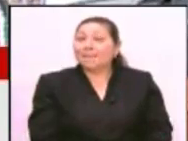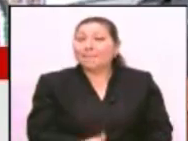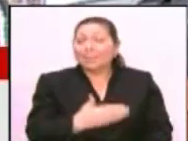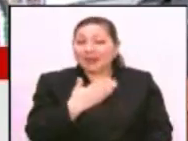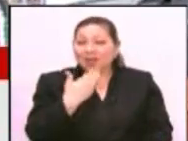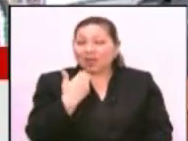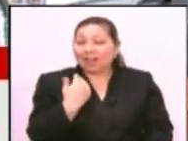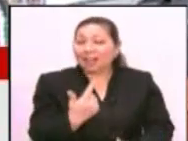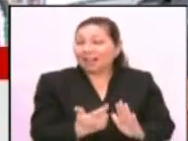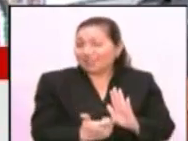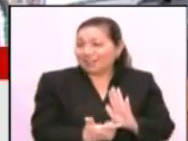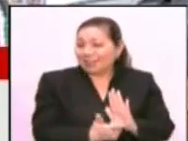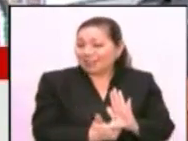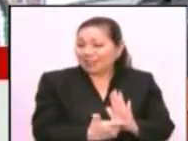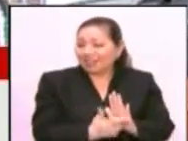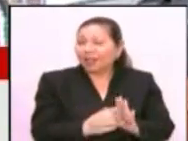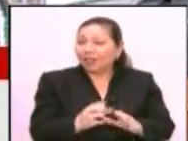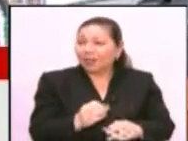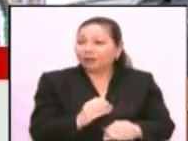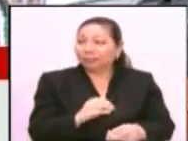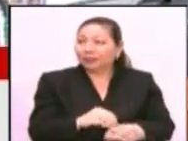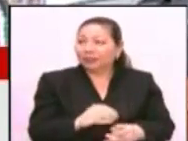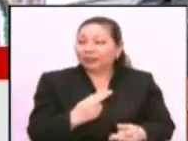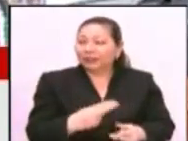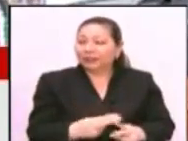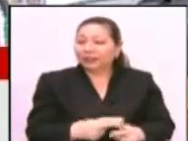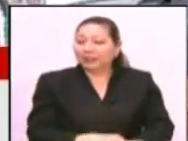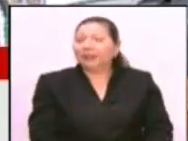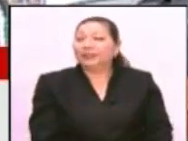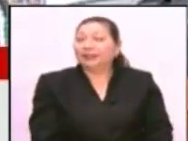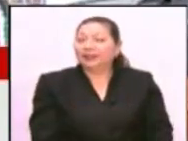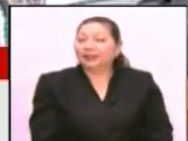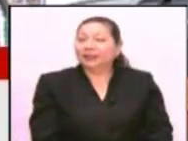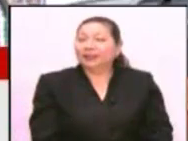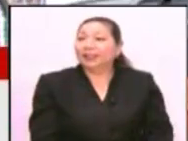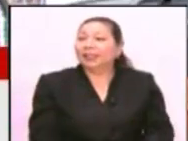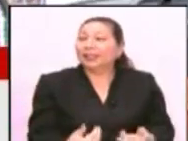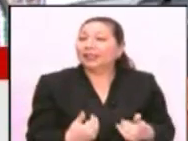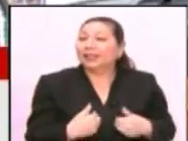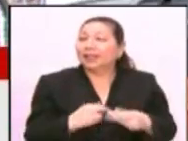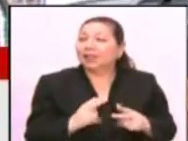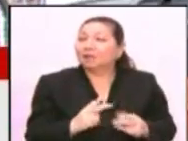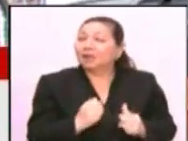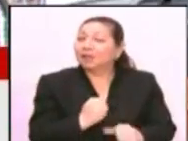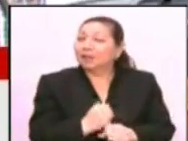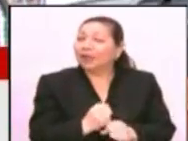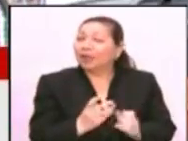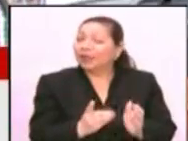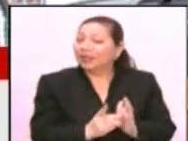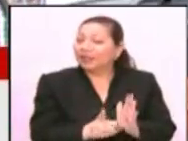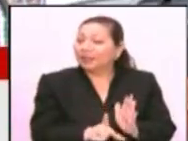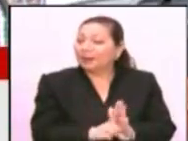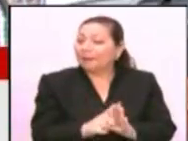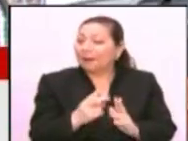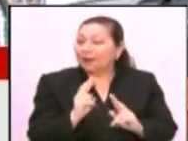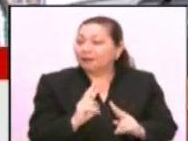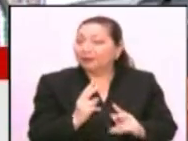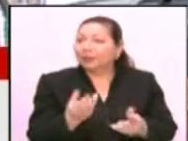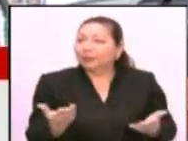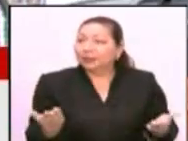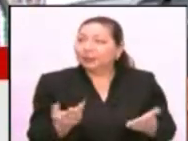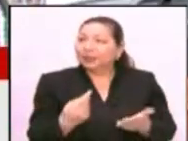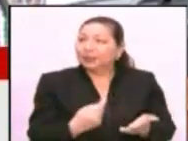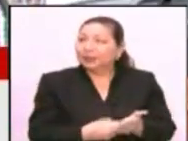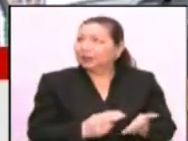mejoras legislativas, presidente, yo tomo su palabra, creemos de que tiene que haber, hemos trabajado un decreto legislativo para ver algunos